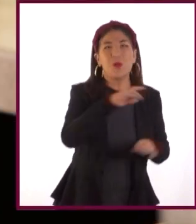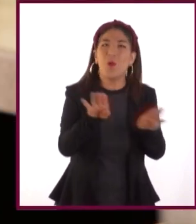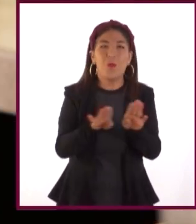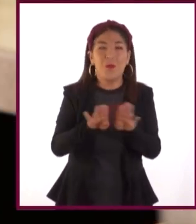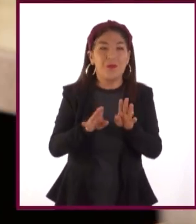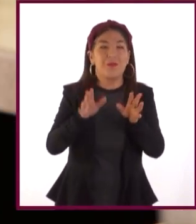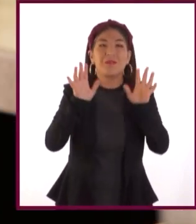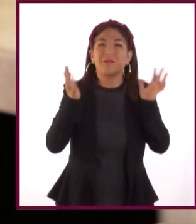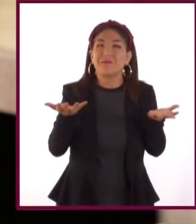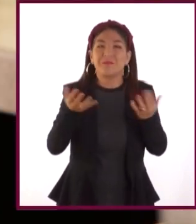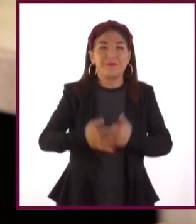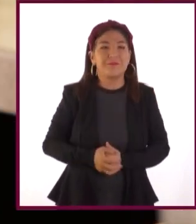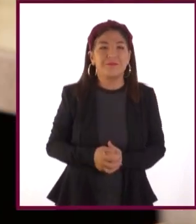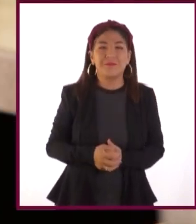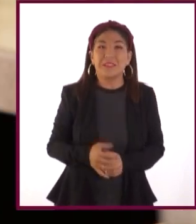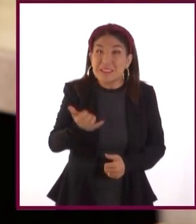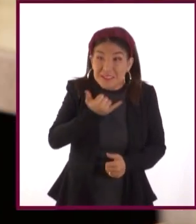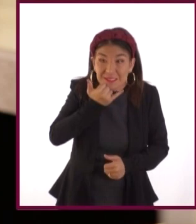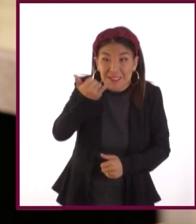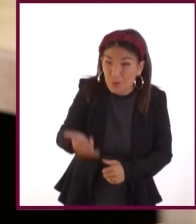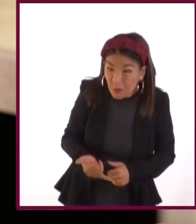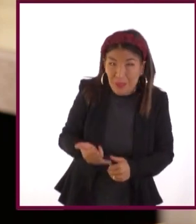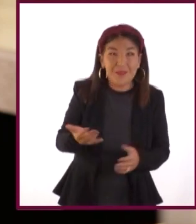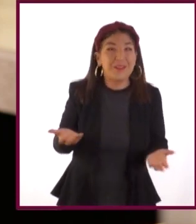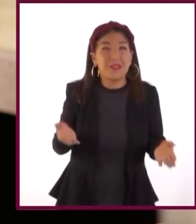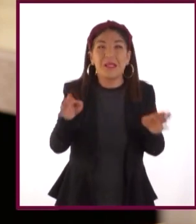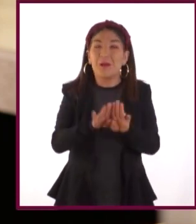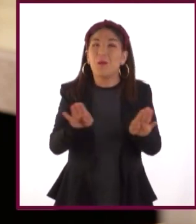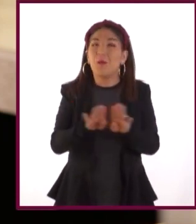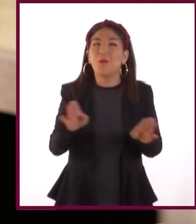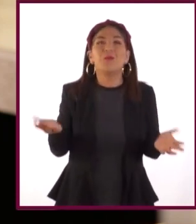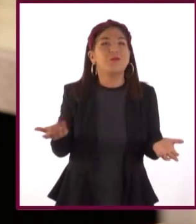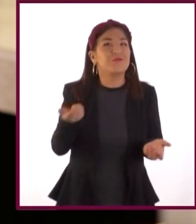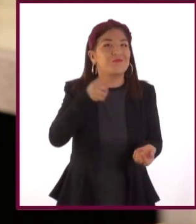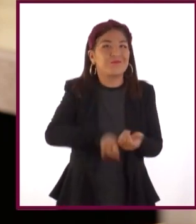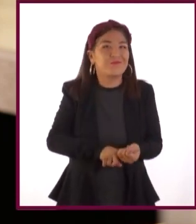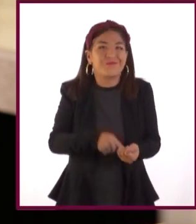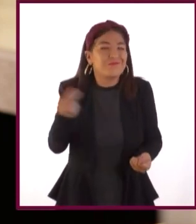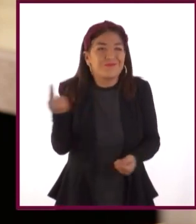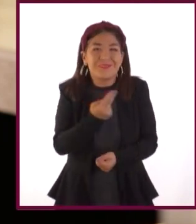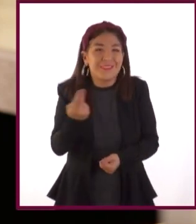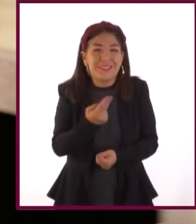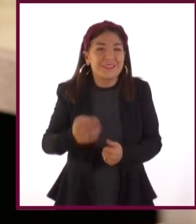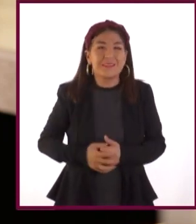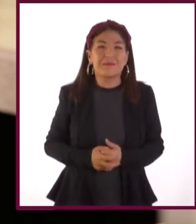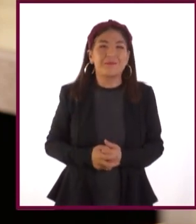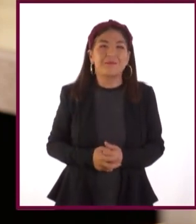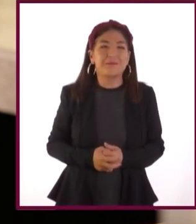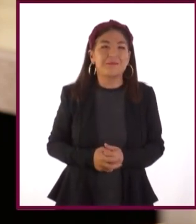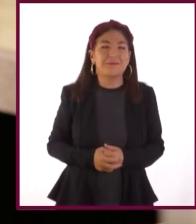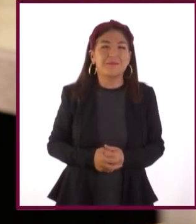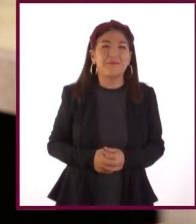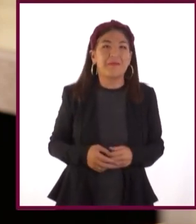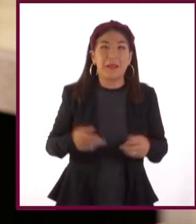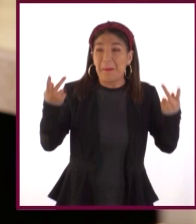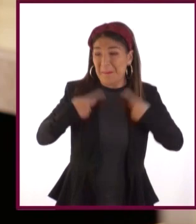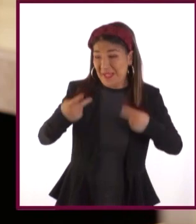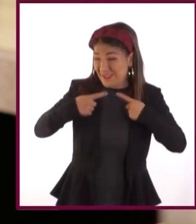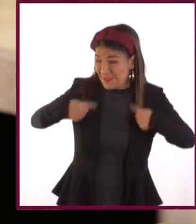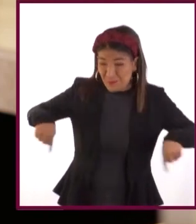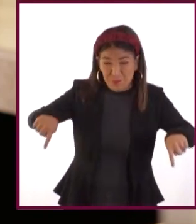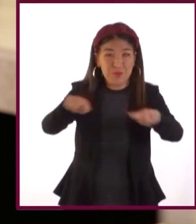cotidiana hay muchos ejemplos. Realmente cuando uno quiere hacer un cálculo o una cuenta para algún tipo de